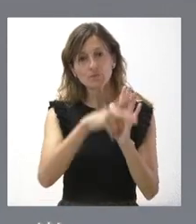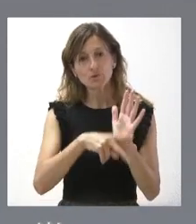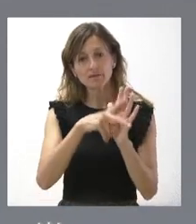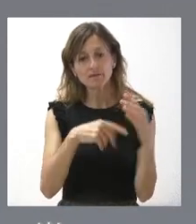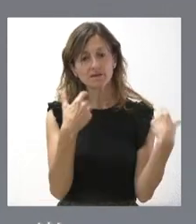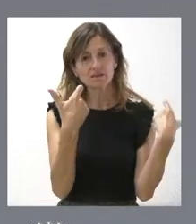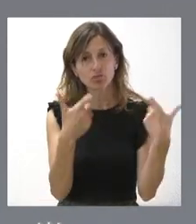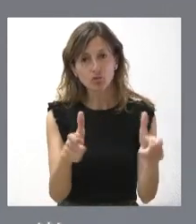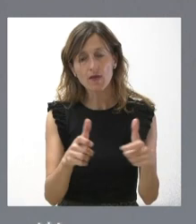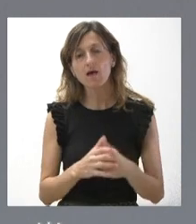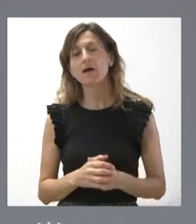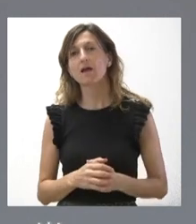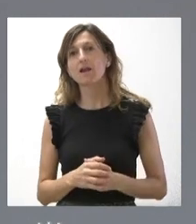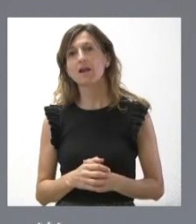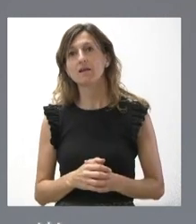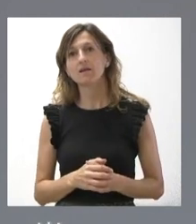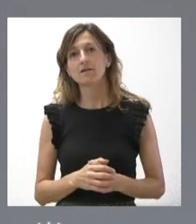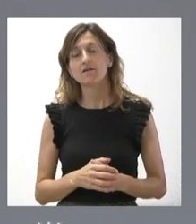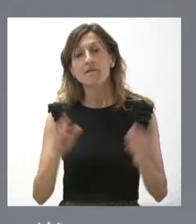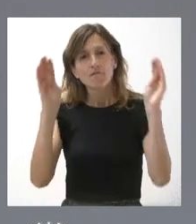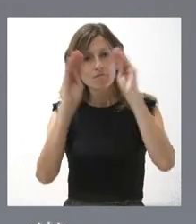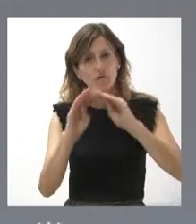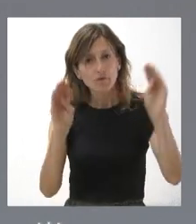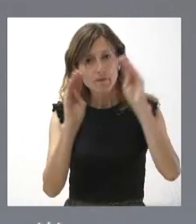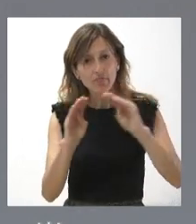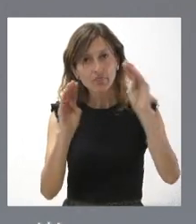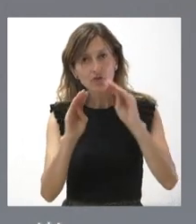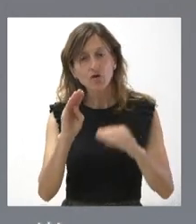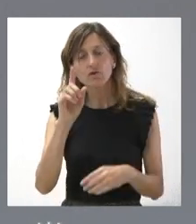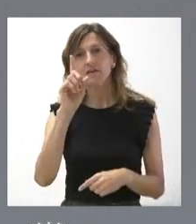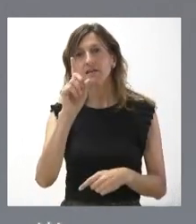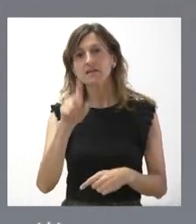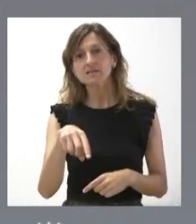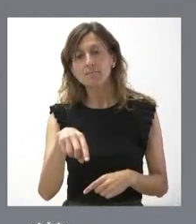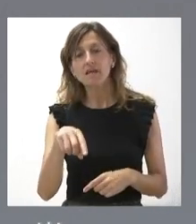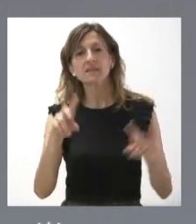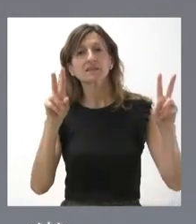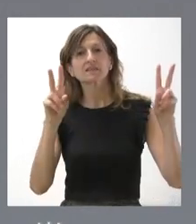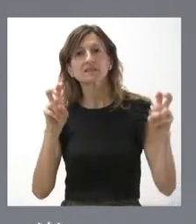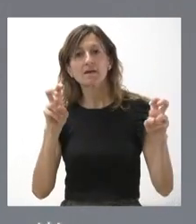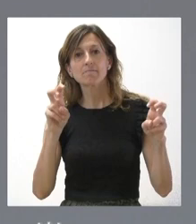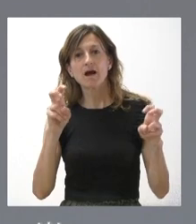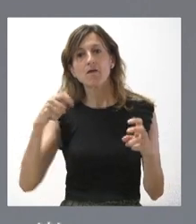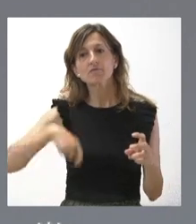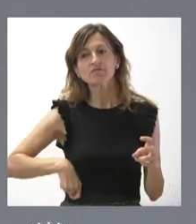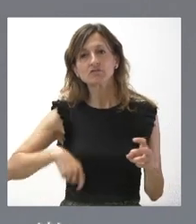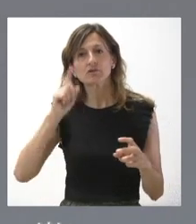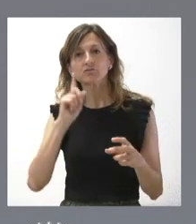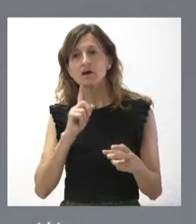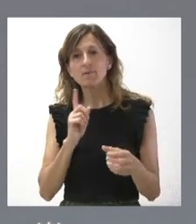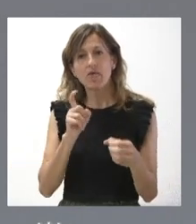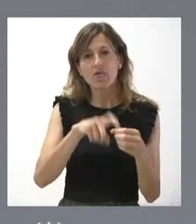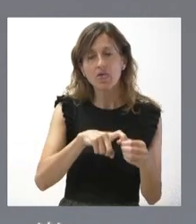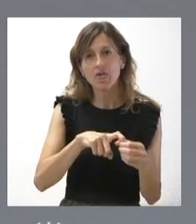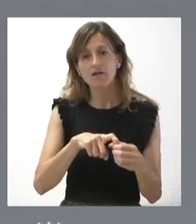sectorial, en la formación y en acabar con el intrusismo entre los guías,